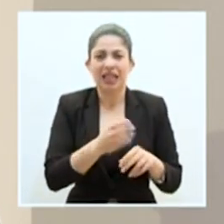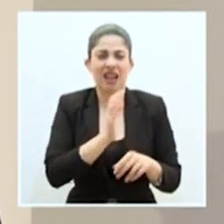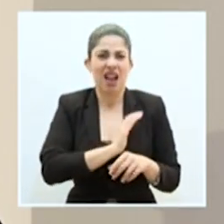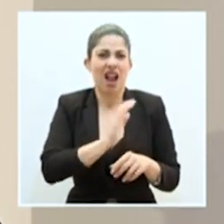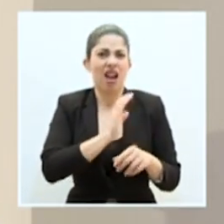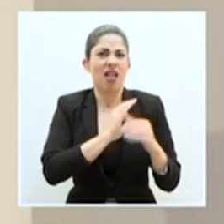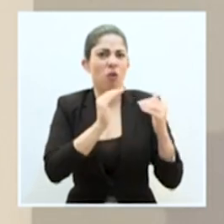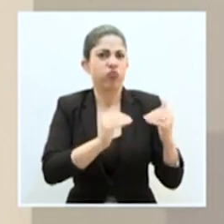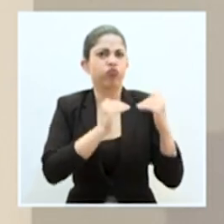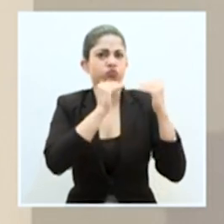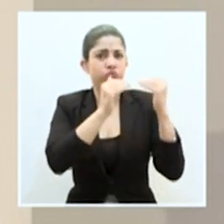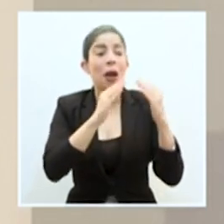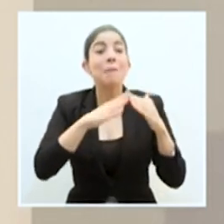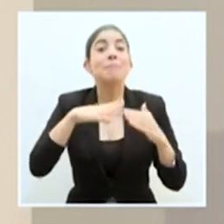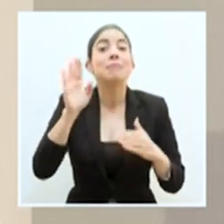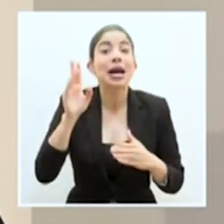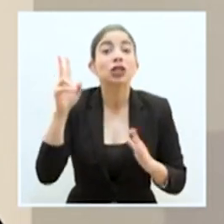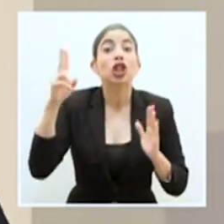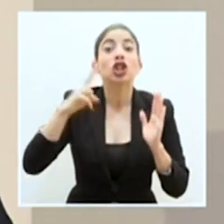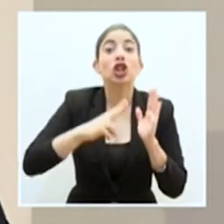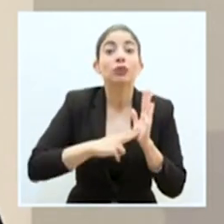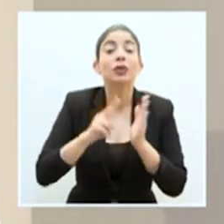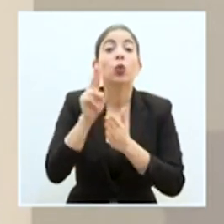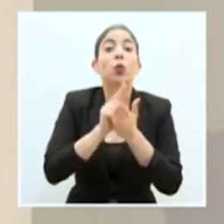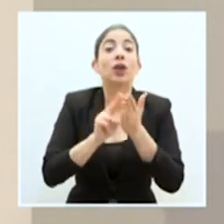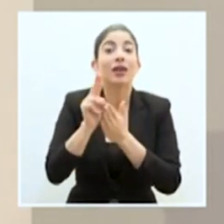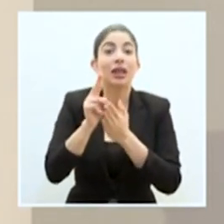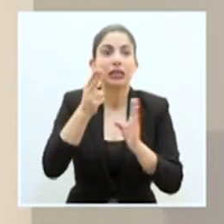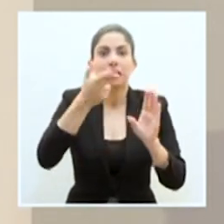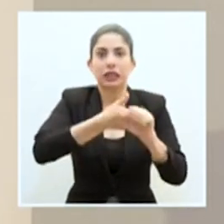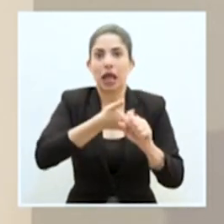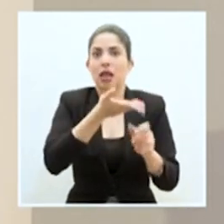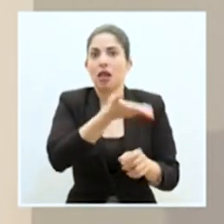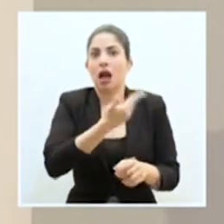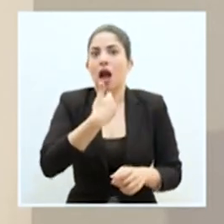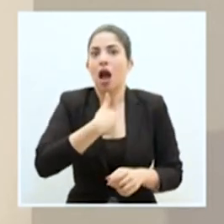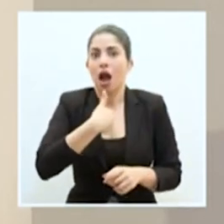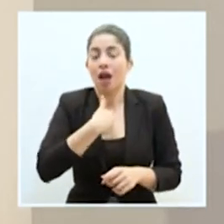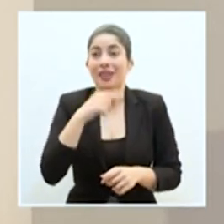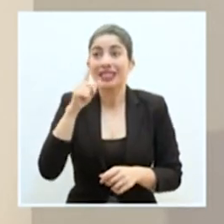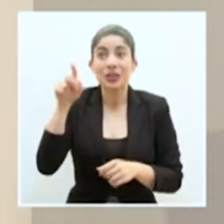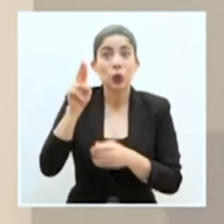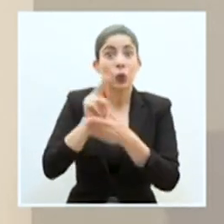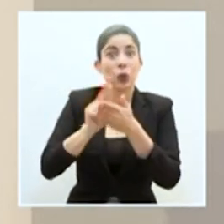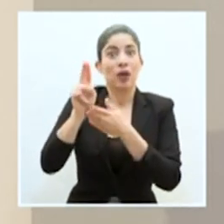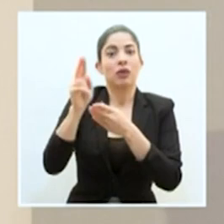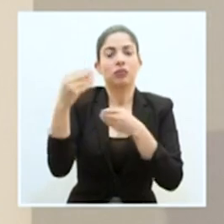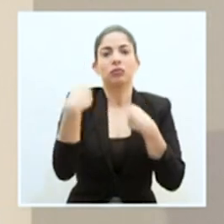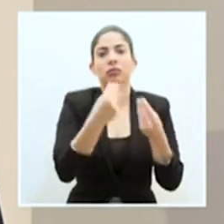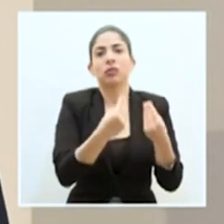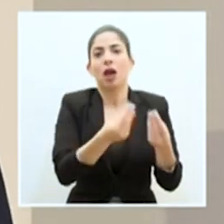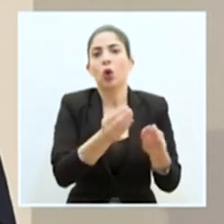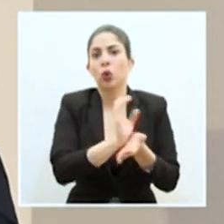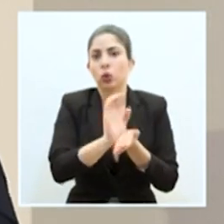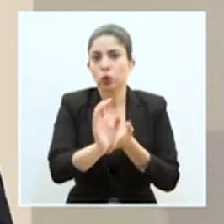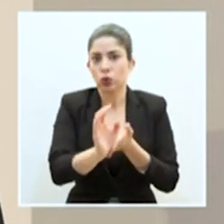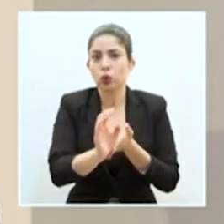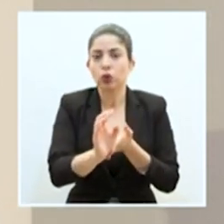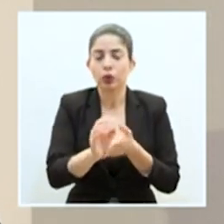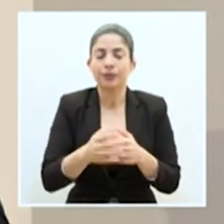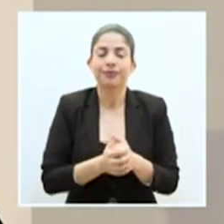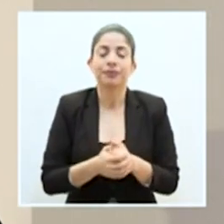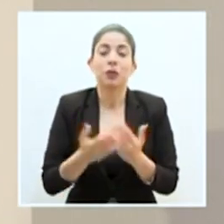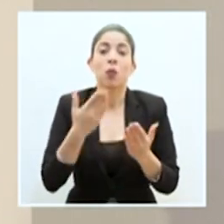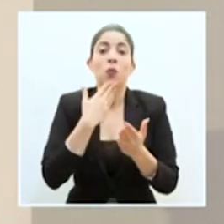calidad, incluyendo más de dos mil universidades que son las proveedoras de estos cursos. Pues